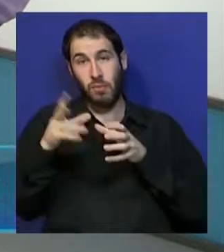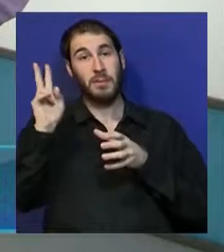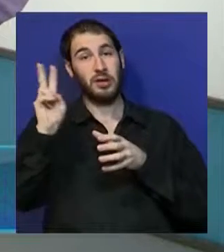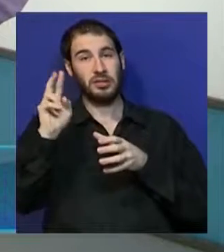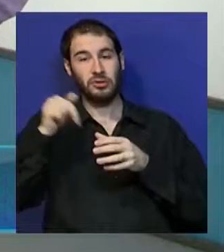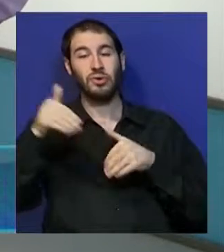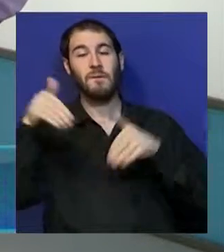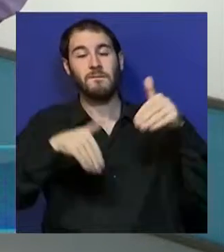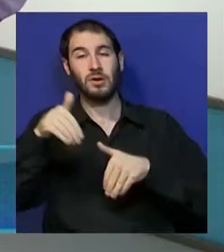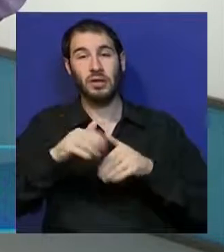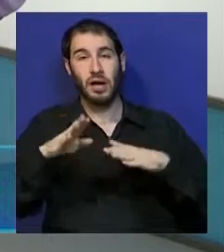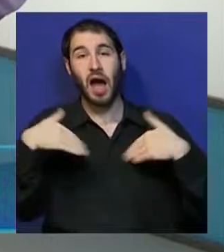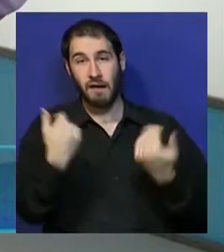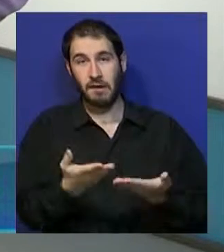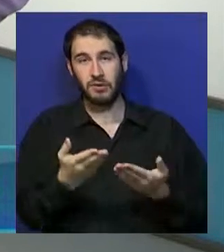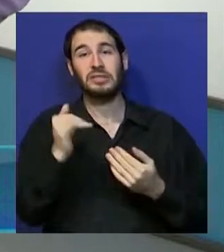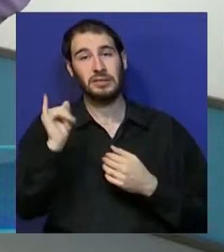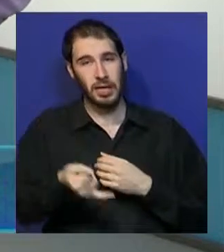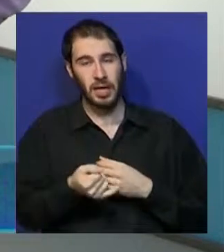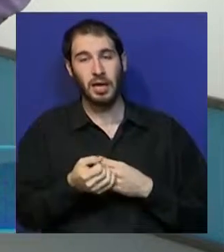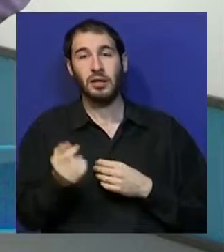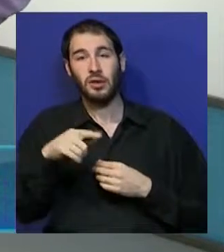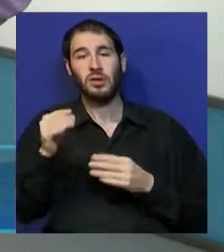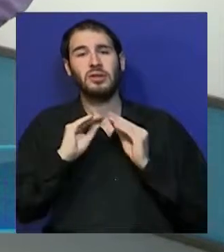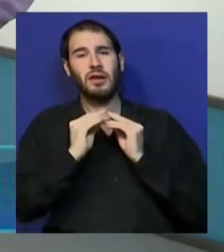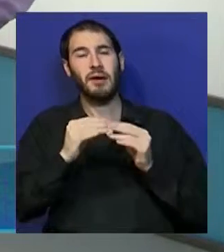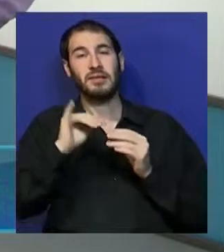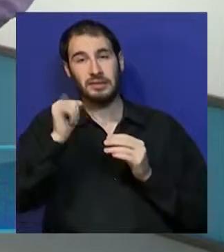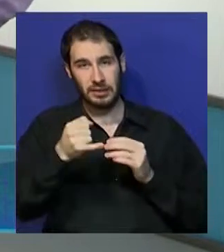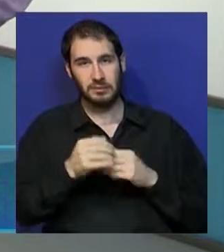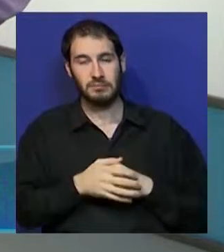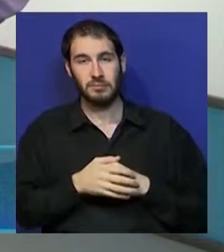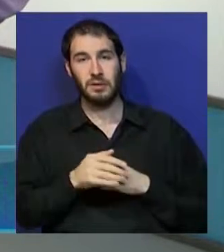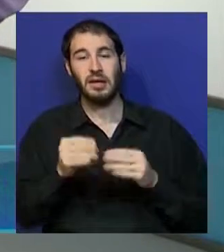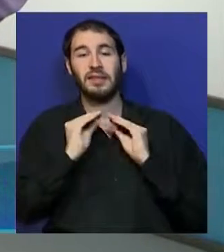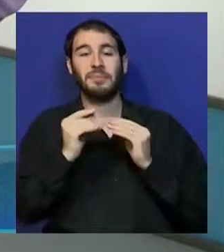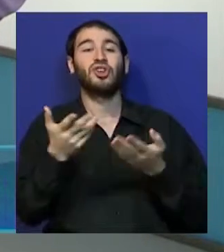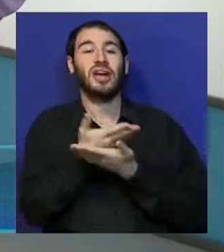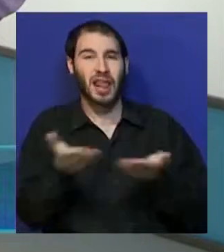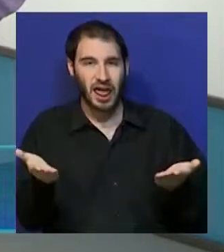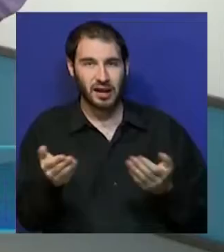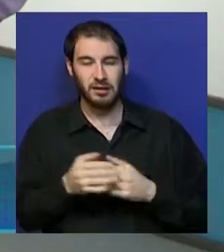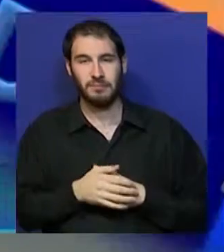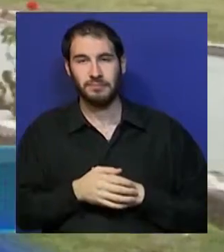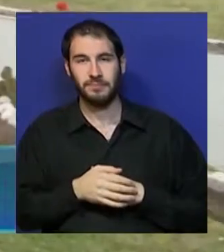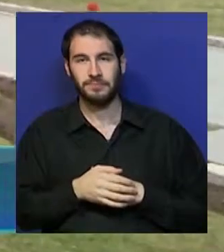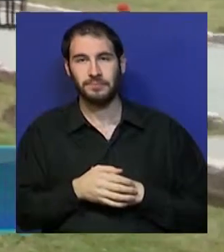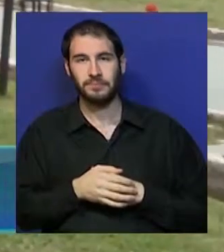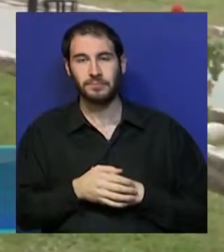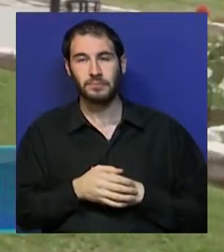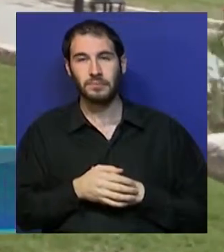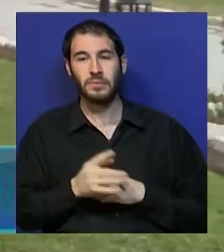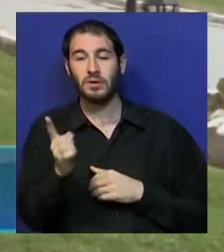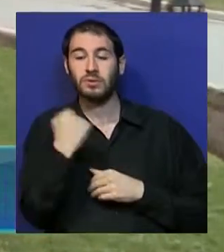a votar favorable para habilitar el tratamiento de la ley, el tratamiento en general, y